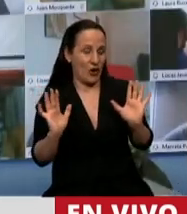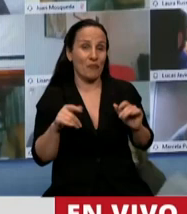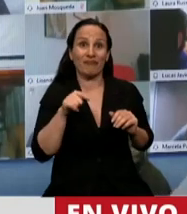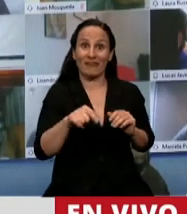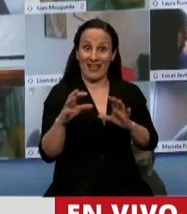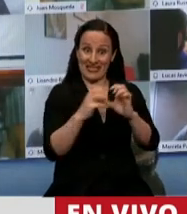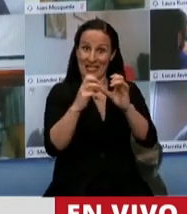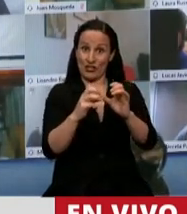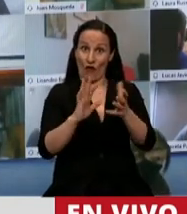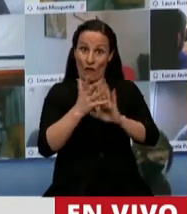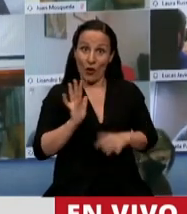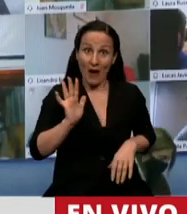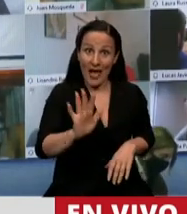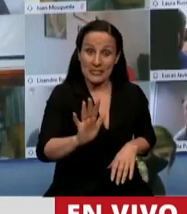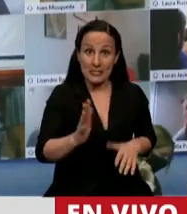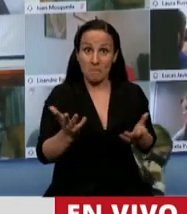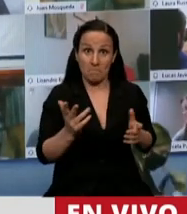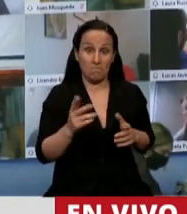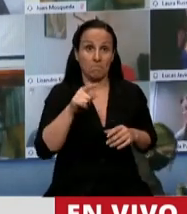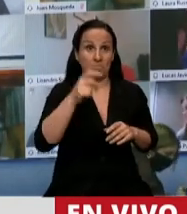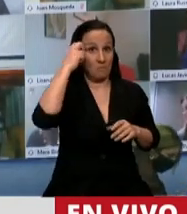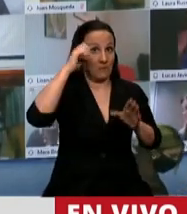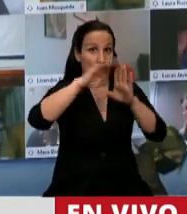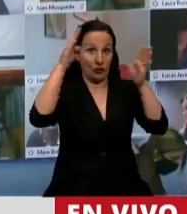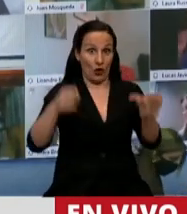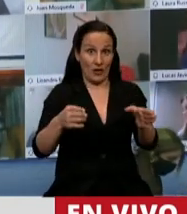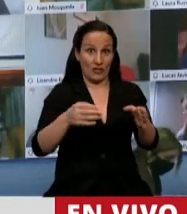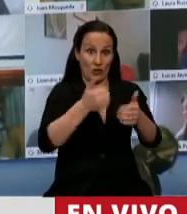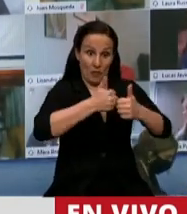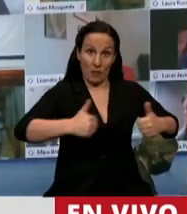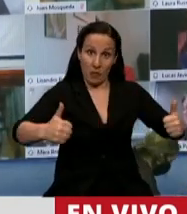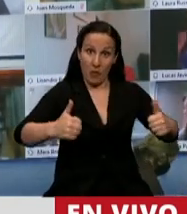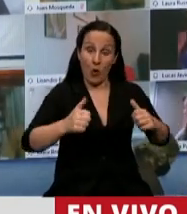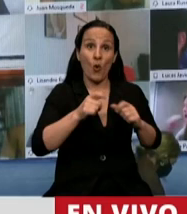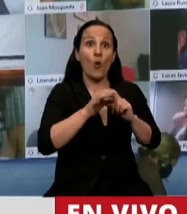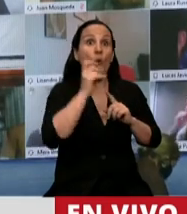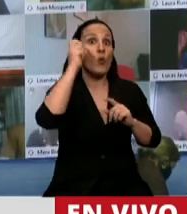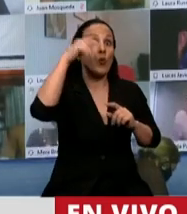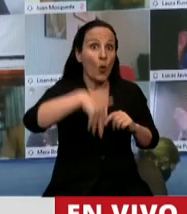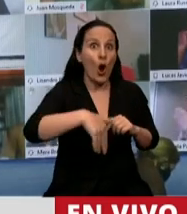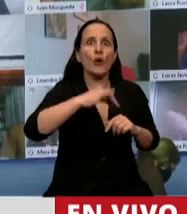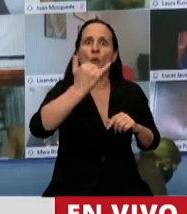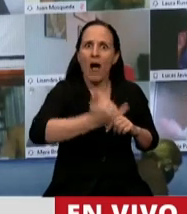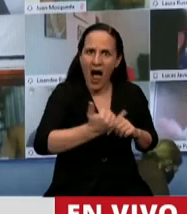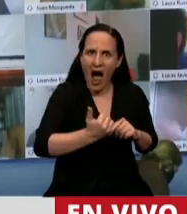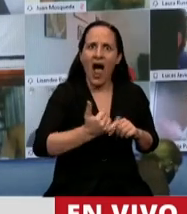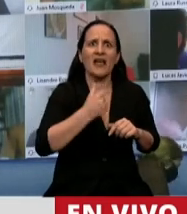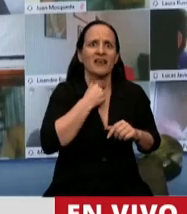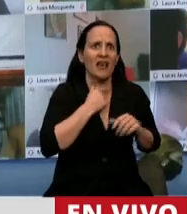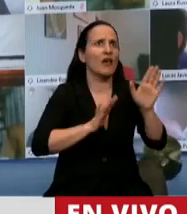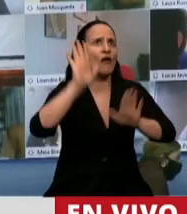esta manera, cuando uno está en el Congreso y da quórum y quiere participar del